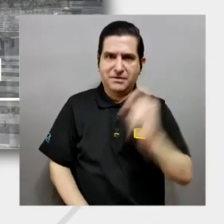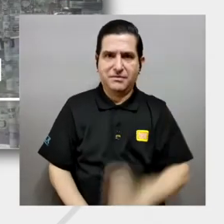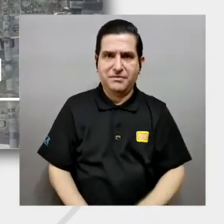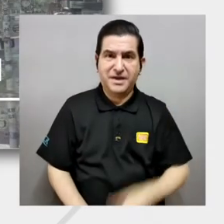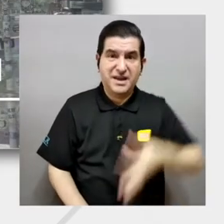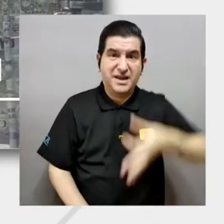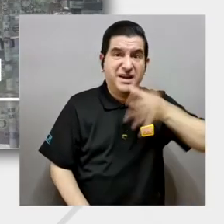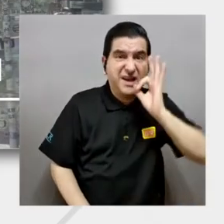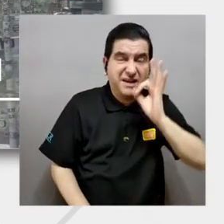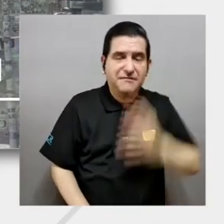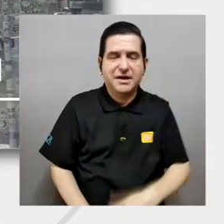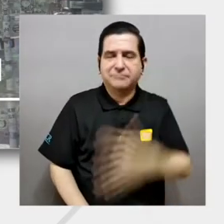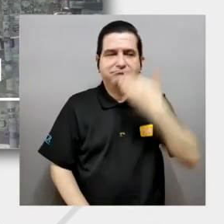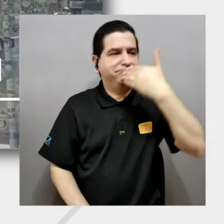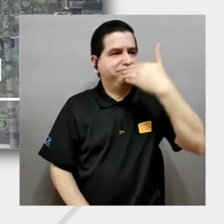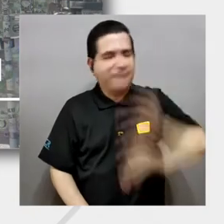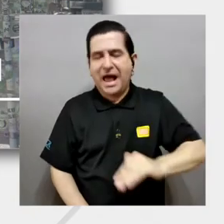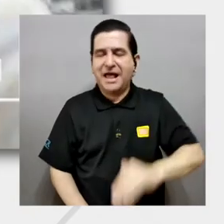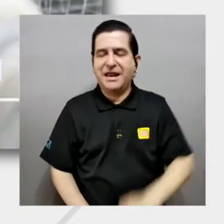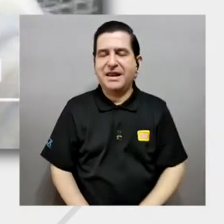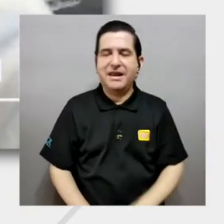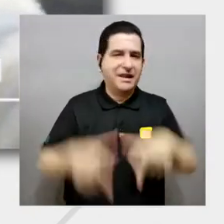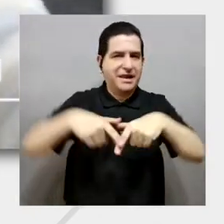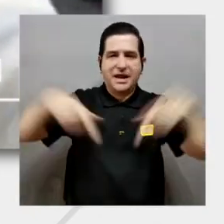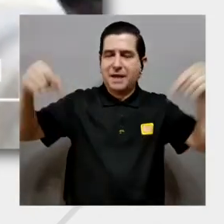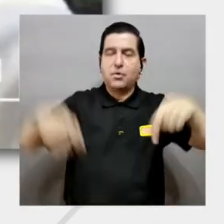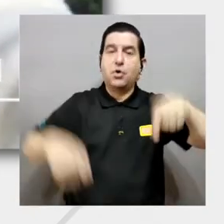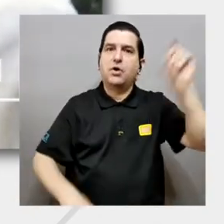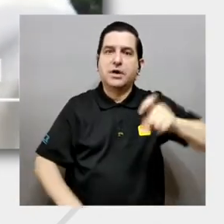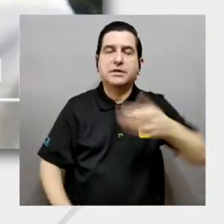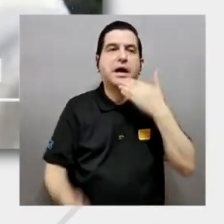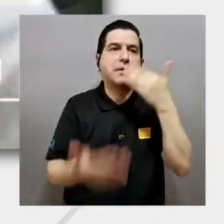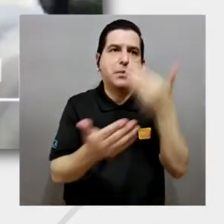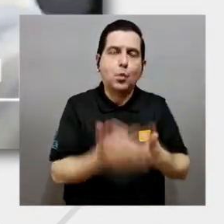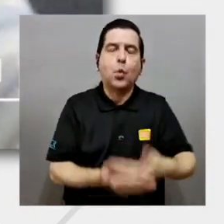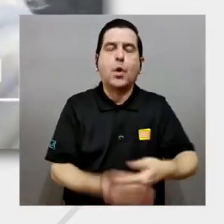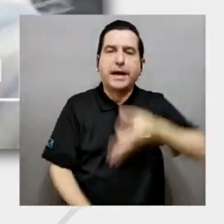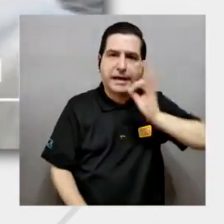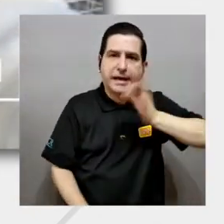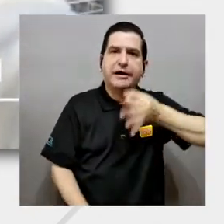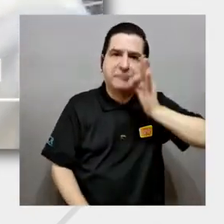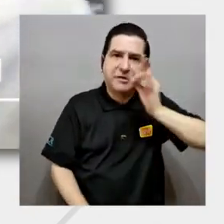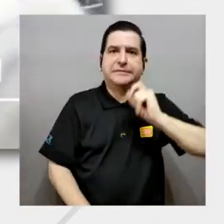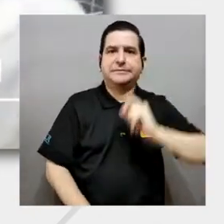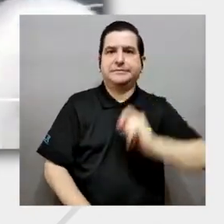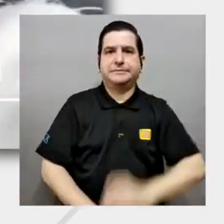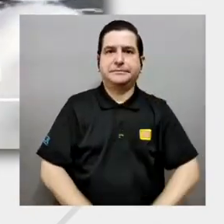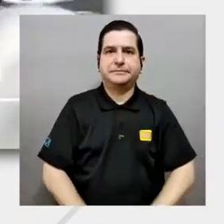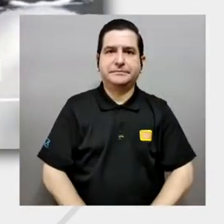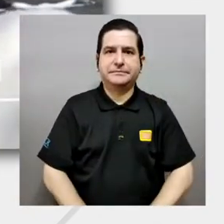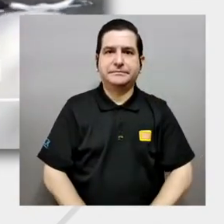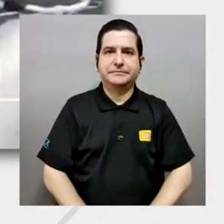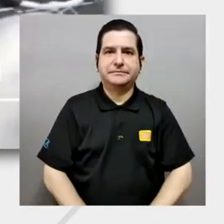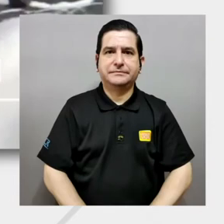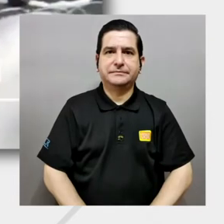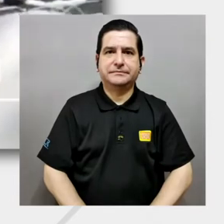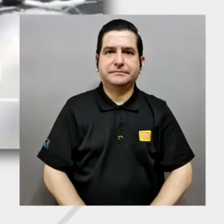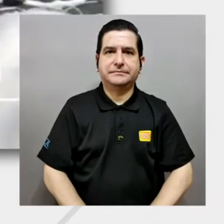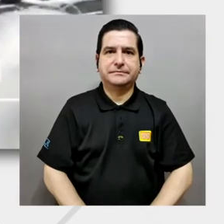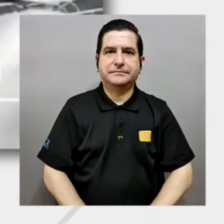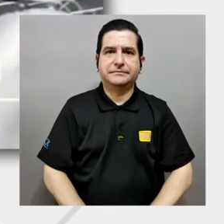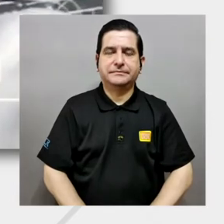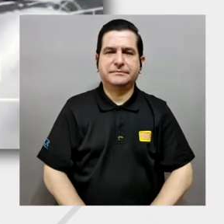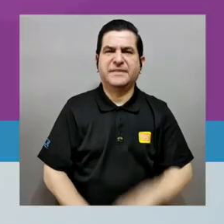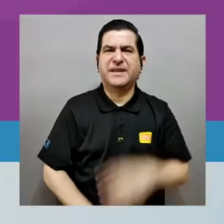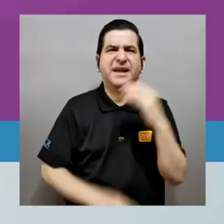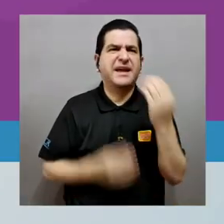como muy bien pueden ver, de café estamos grave en Japón. Y necesitamos un buen café.